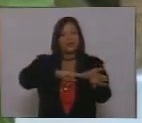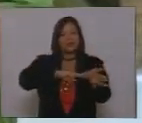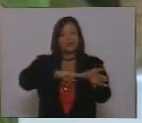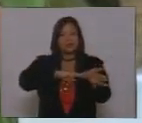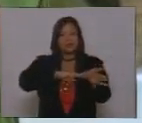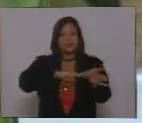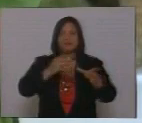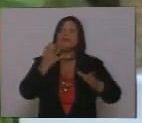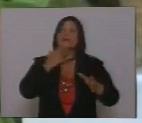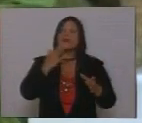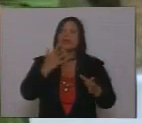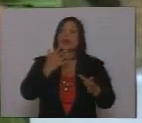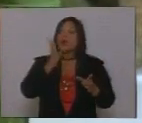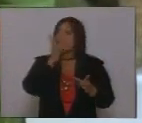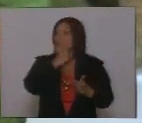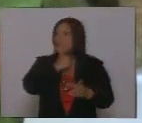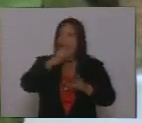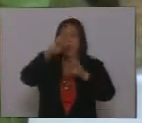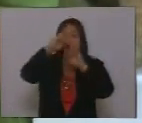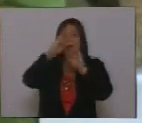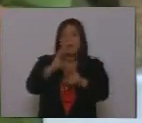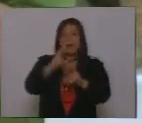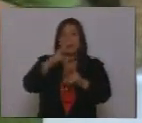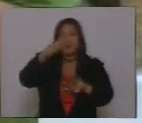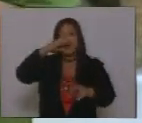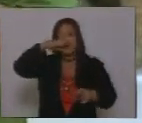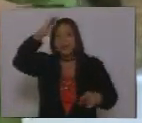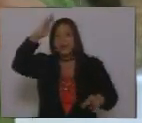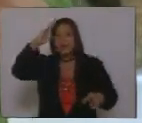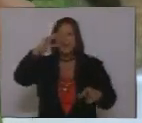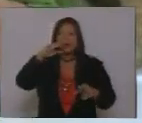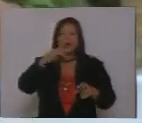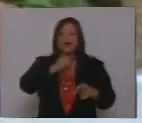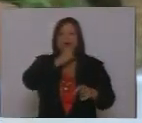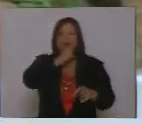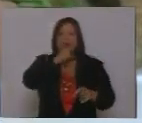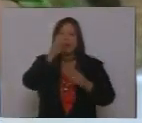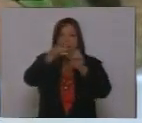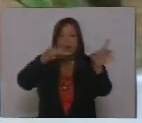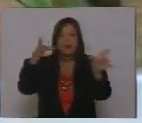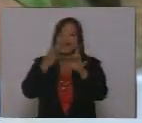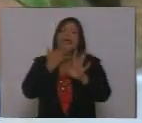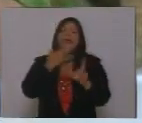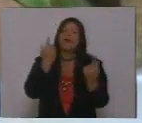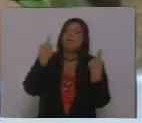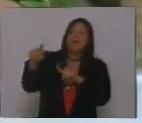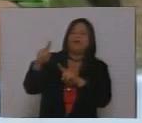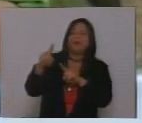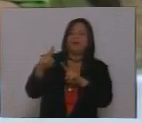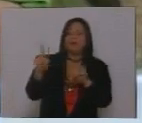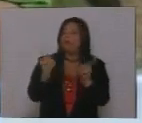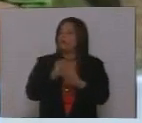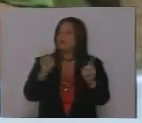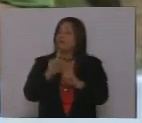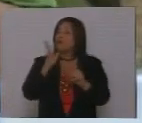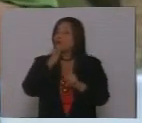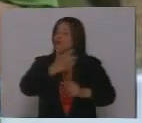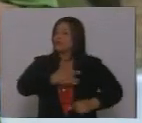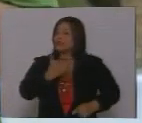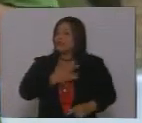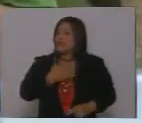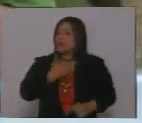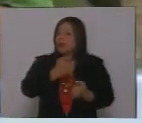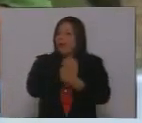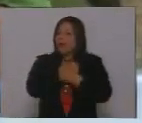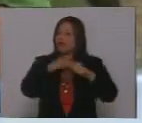Si nosotros irrespetamos a nuestros mayores, a nuestros aborígenes, no tenemos profundos sentimientos de